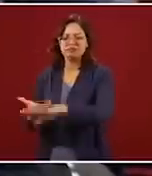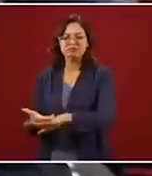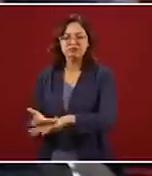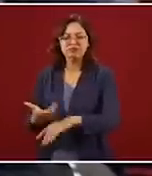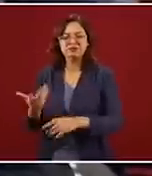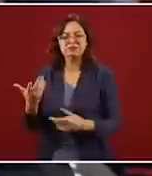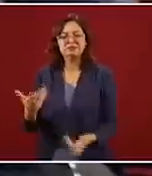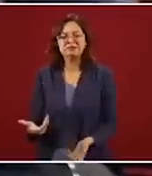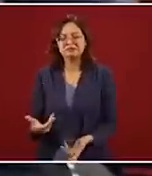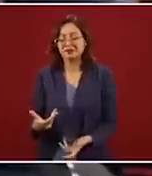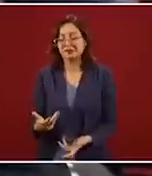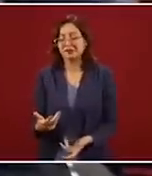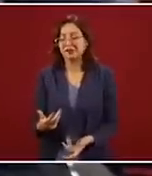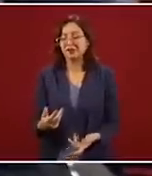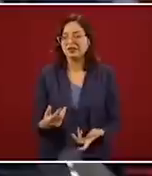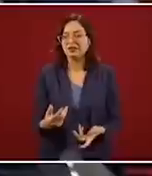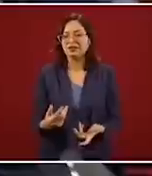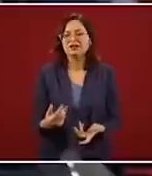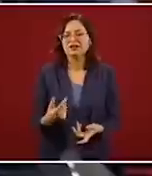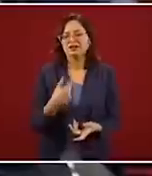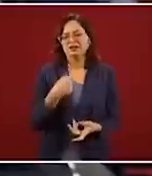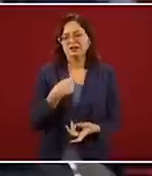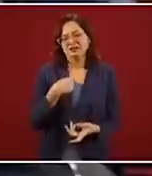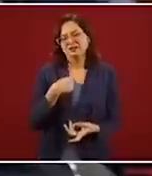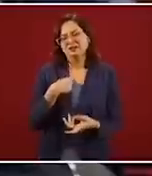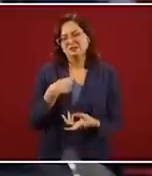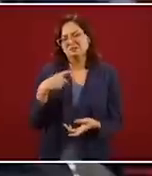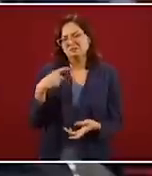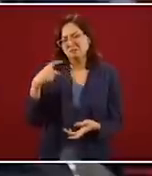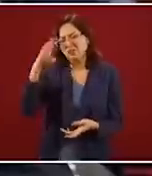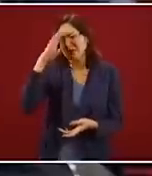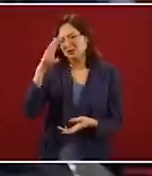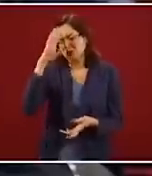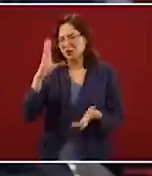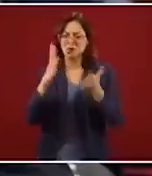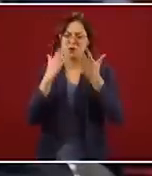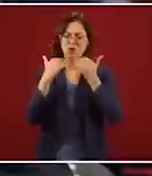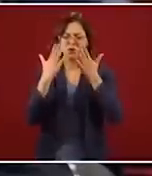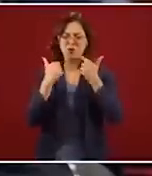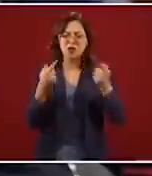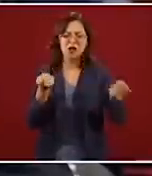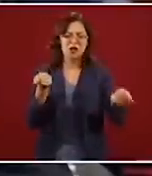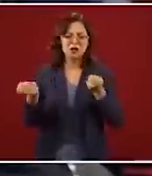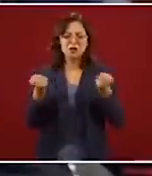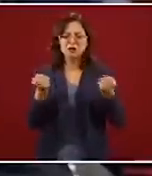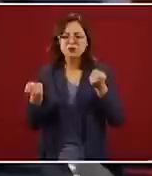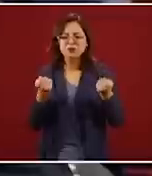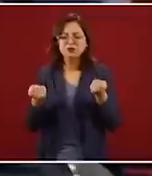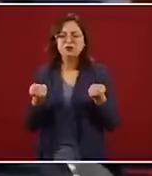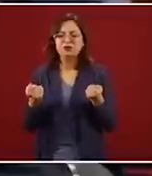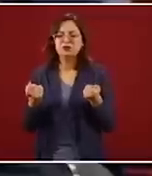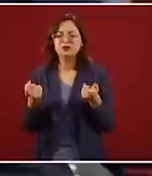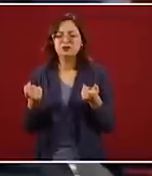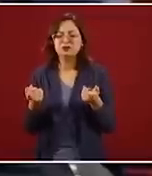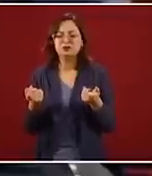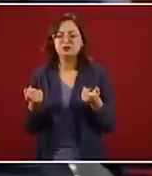Entonces, yo no creo que haya un control y ni un conocimiento. Las delegaciones adolecen